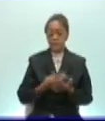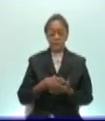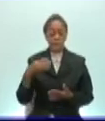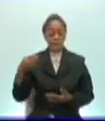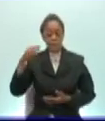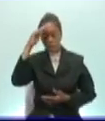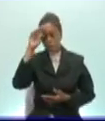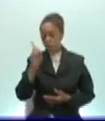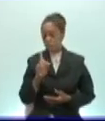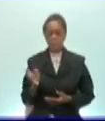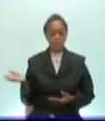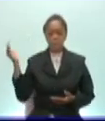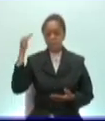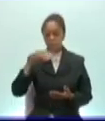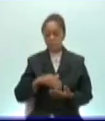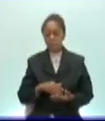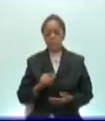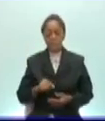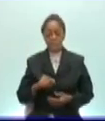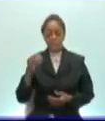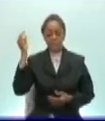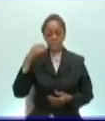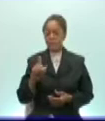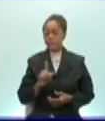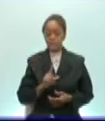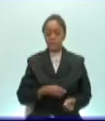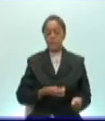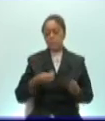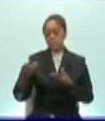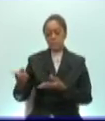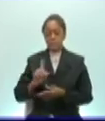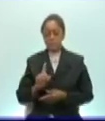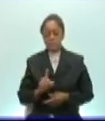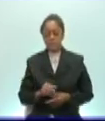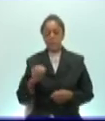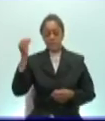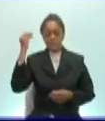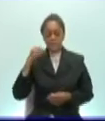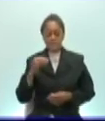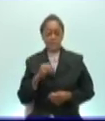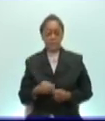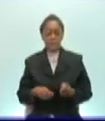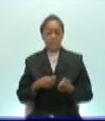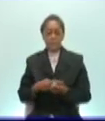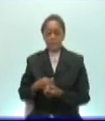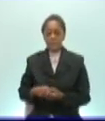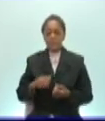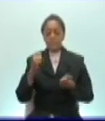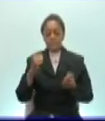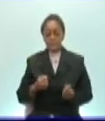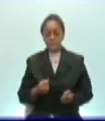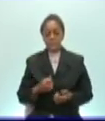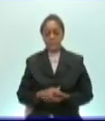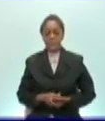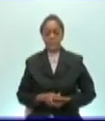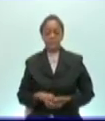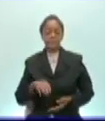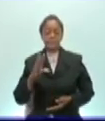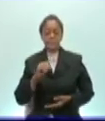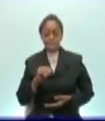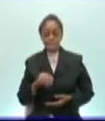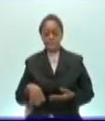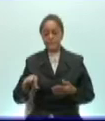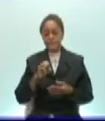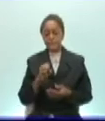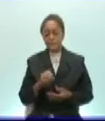hace voy a intervenir. Y como ellos saben que España no la va a entregar así tan fácil, sabe que es ya una guerra declarada. Por eso decimos que la